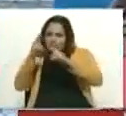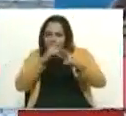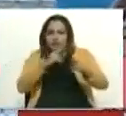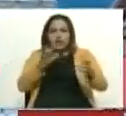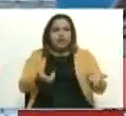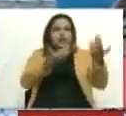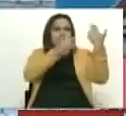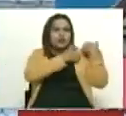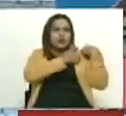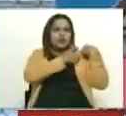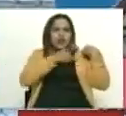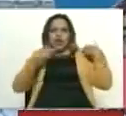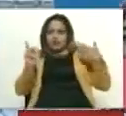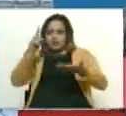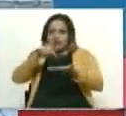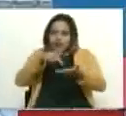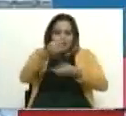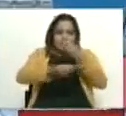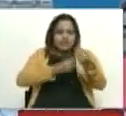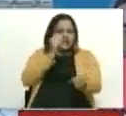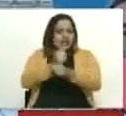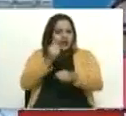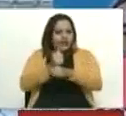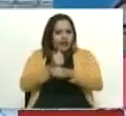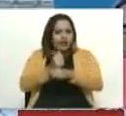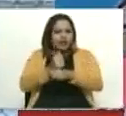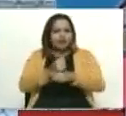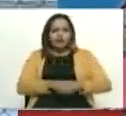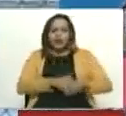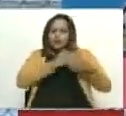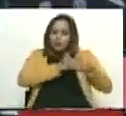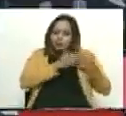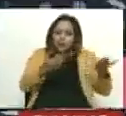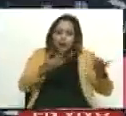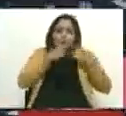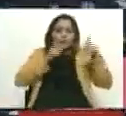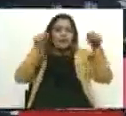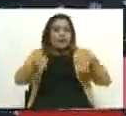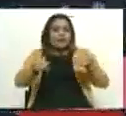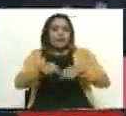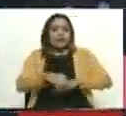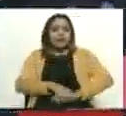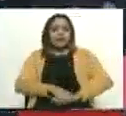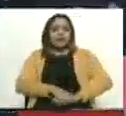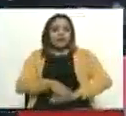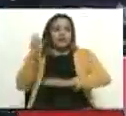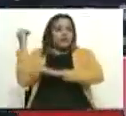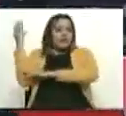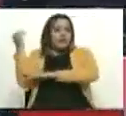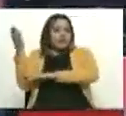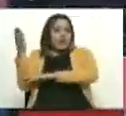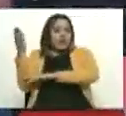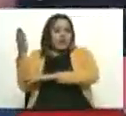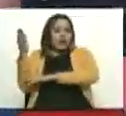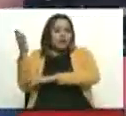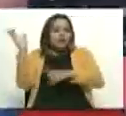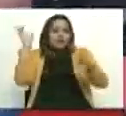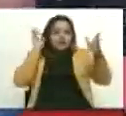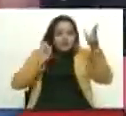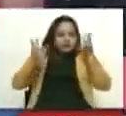representantes que vienen a hacer su trabajo de manera denodada. Pero aquí es una asamblea para